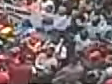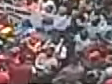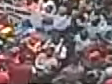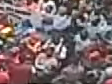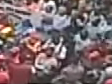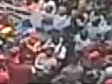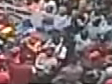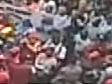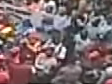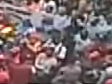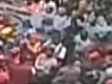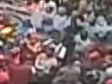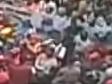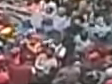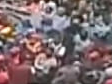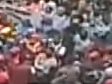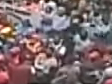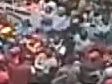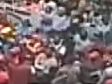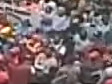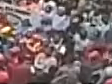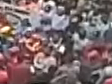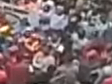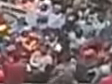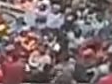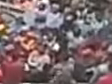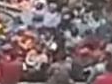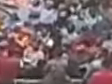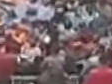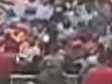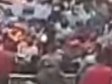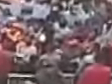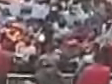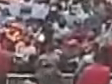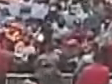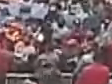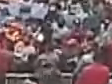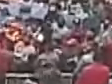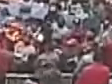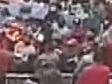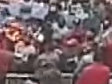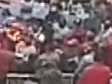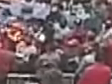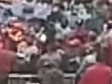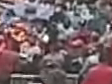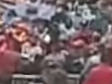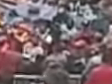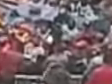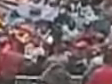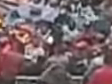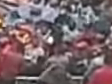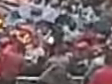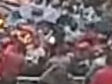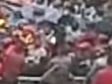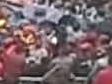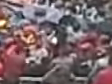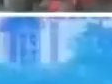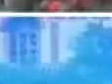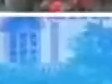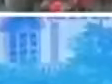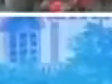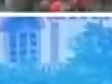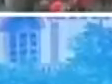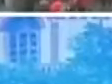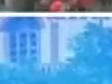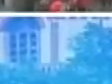de nuestro conductor de victoria, hoy quiero que me acompañen a recitar